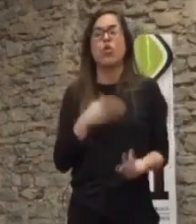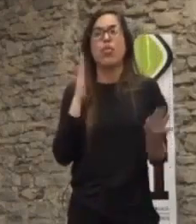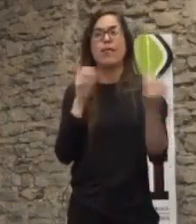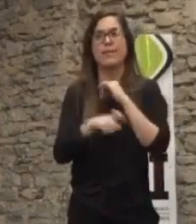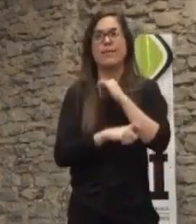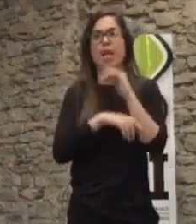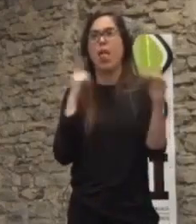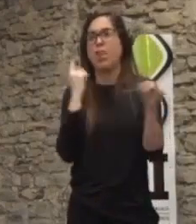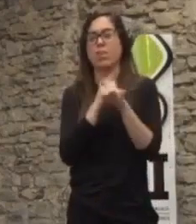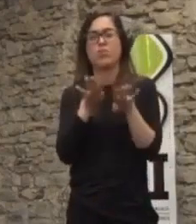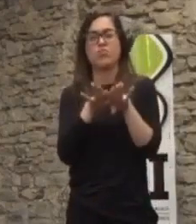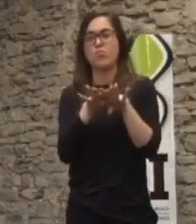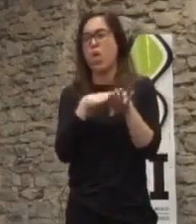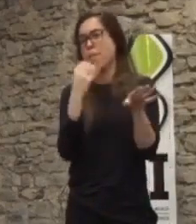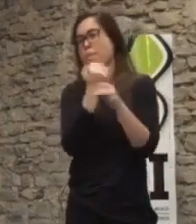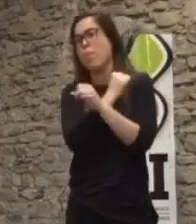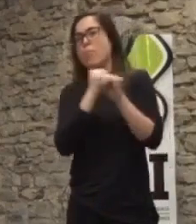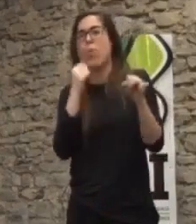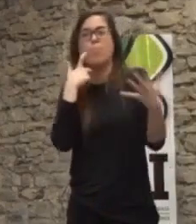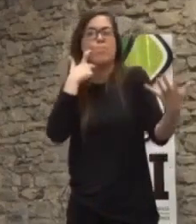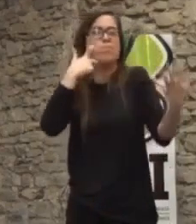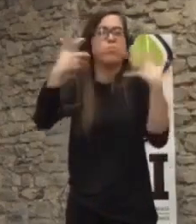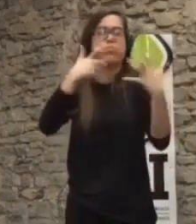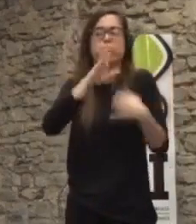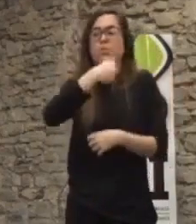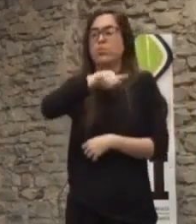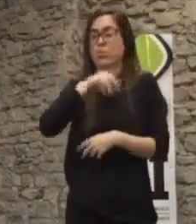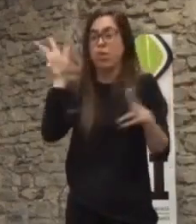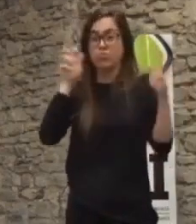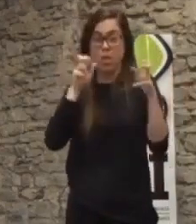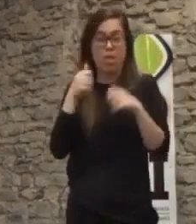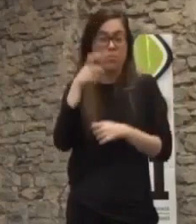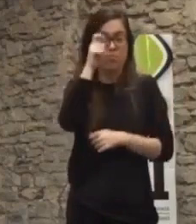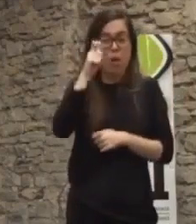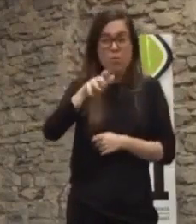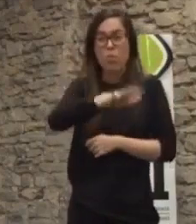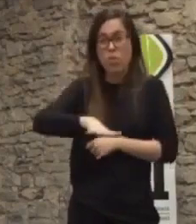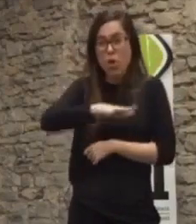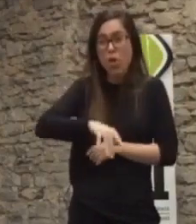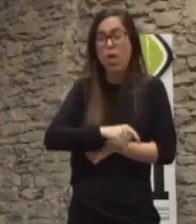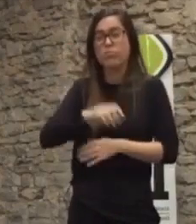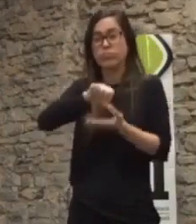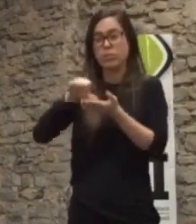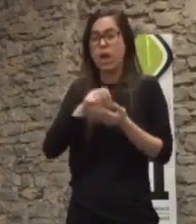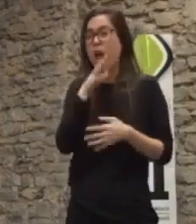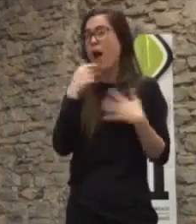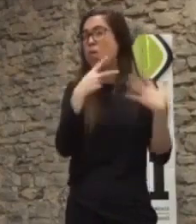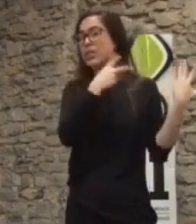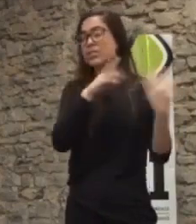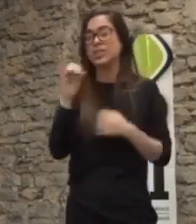antirrumores, porque seguro que habéis escuchado en diferentes ciudades, municipios, a nivel europeo. Ahora mismo creo que son más de